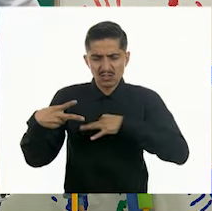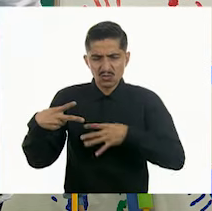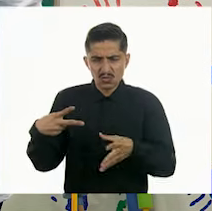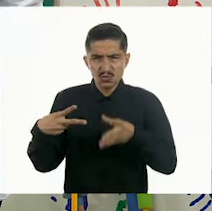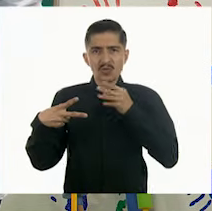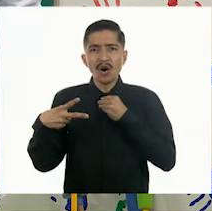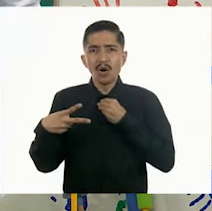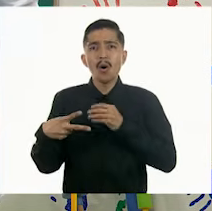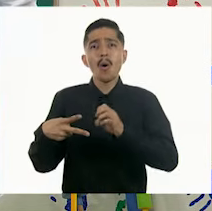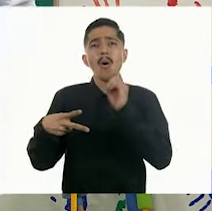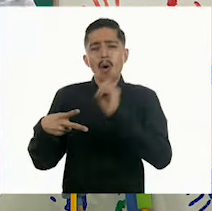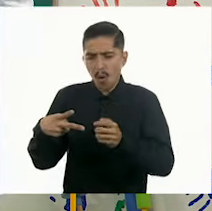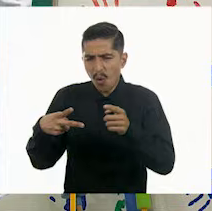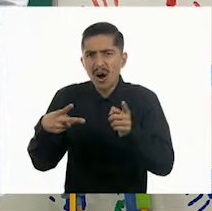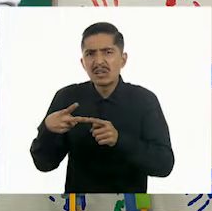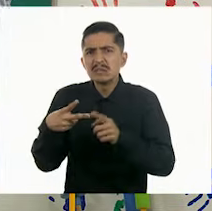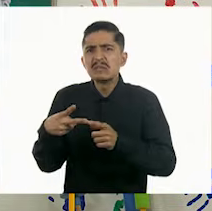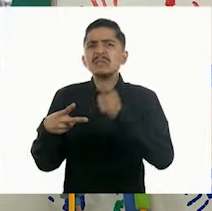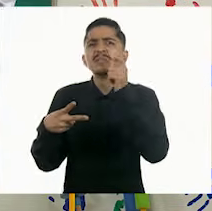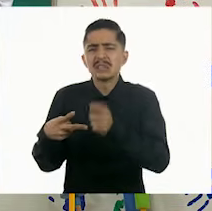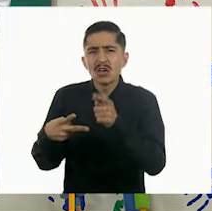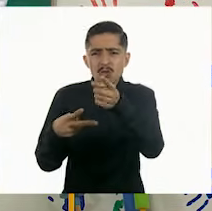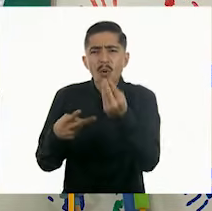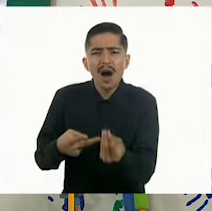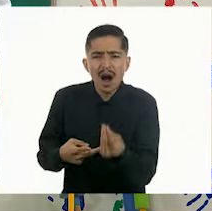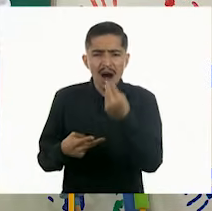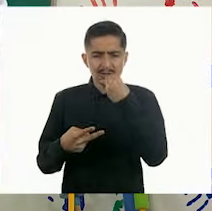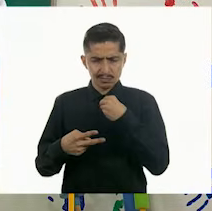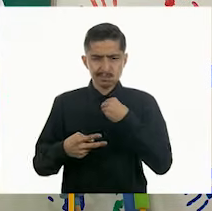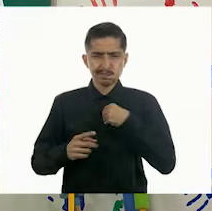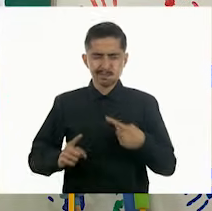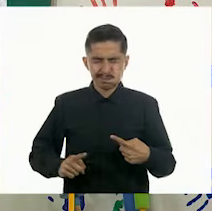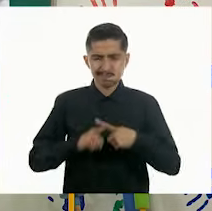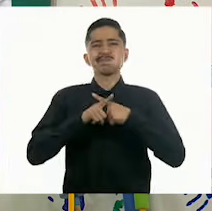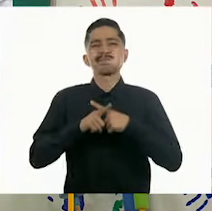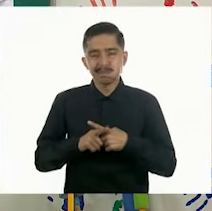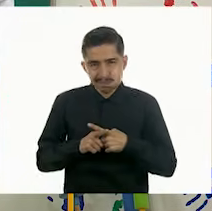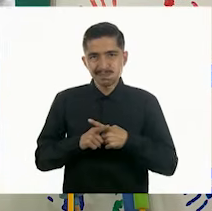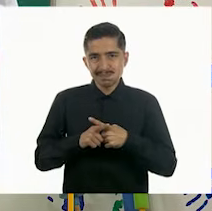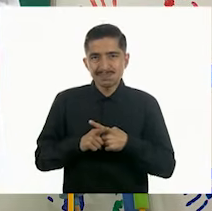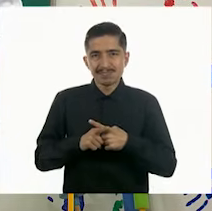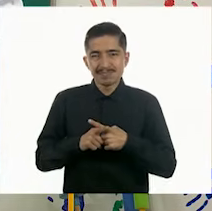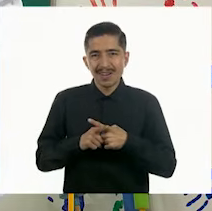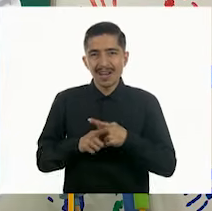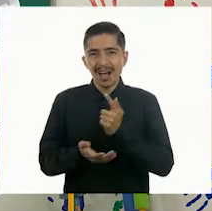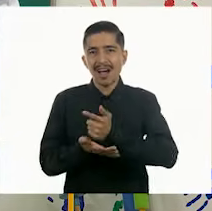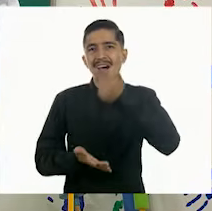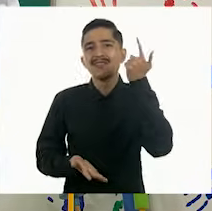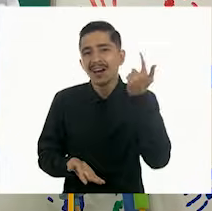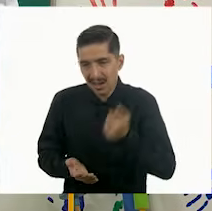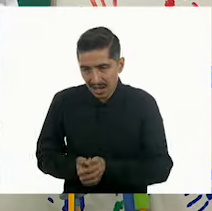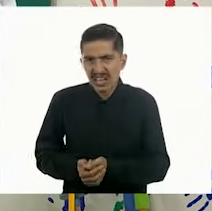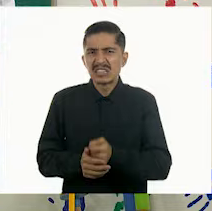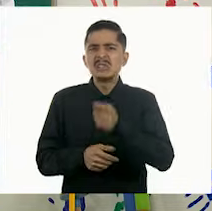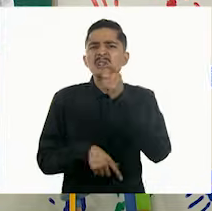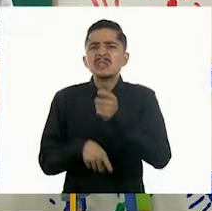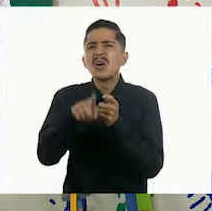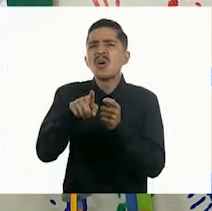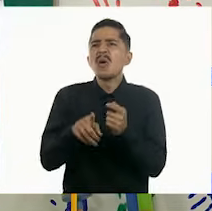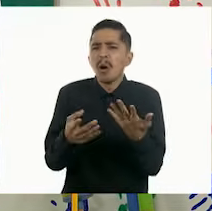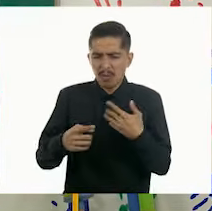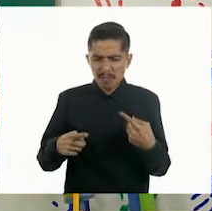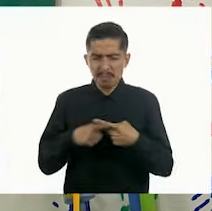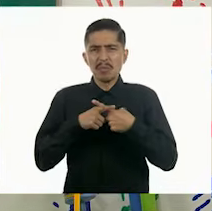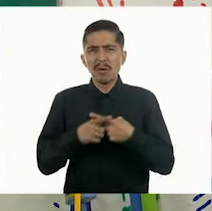por intoxicación. Los alimentos que ingerimos pueden ser por infección o intoxicación. Los síntomas que puedes tú llevar,